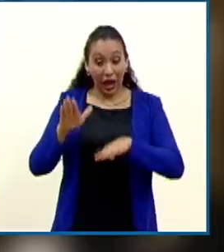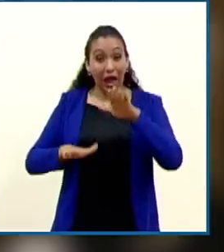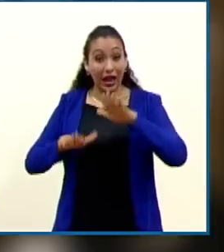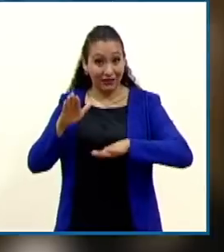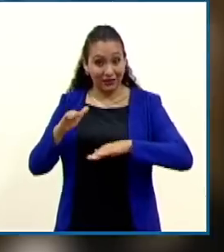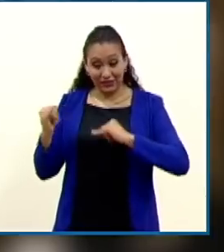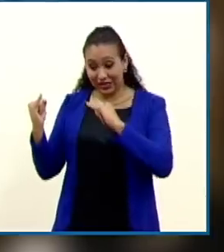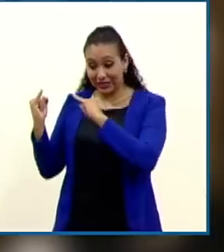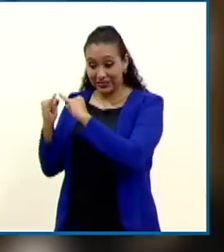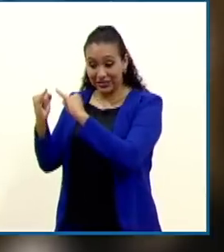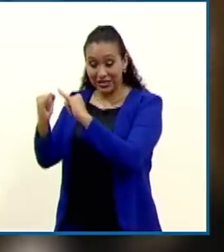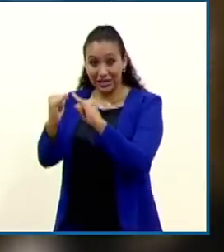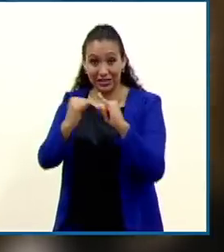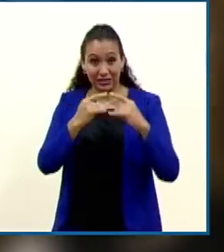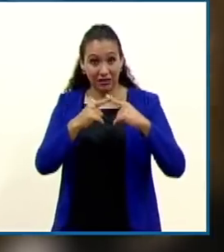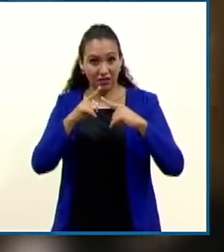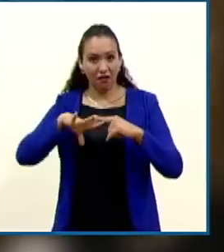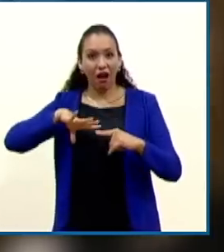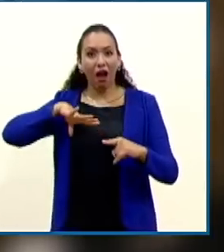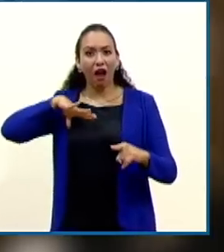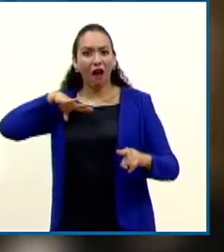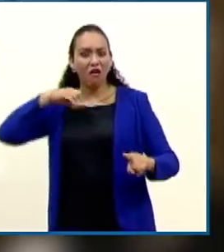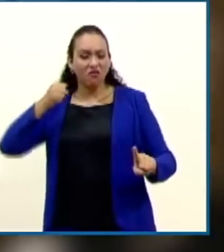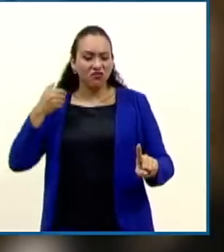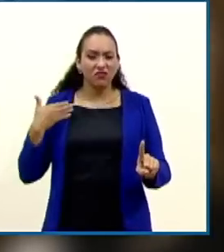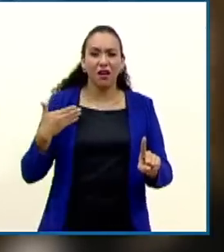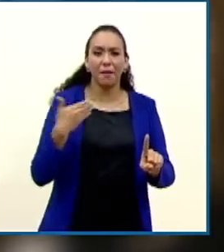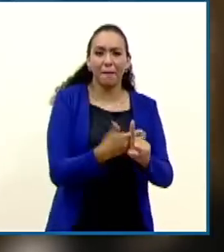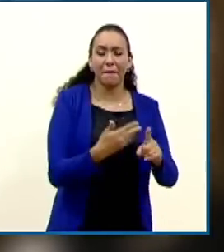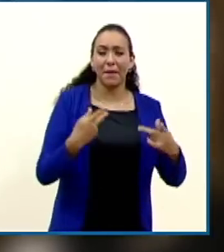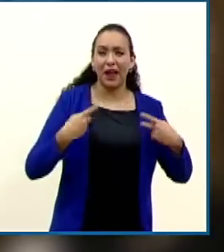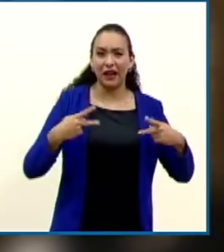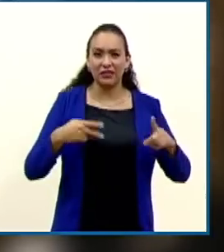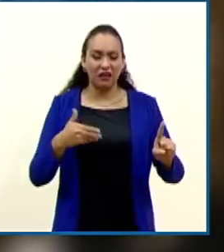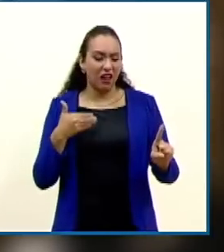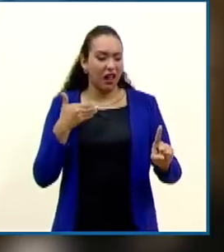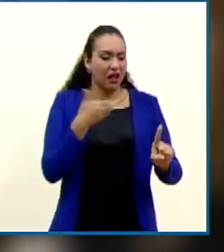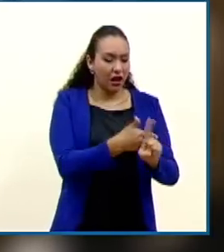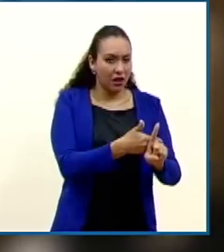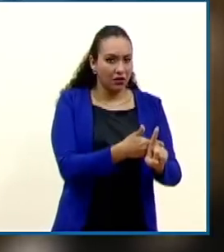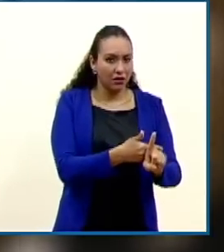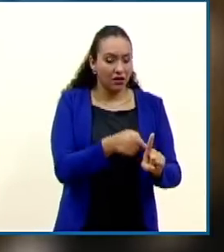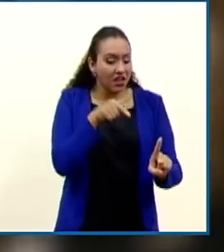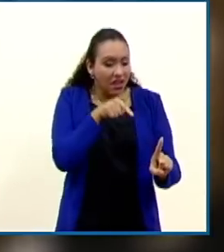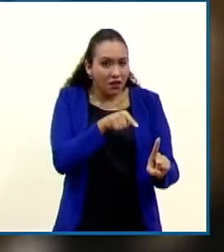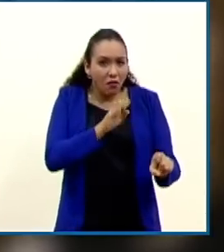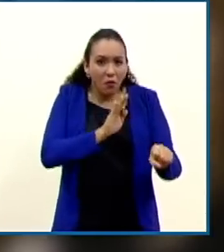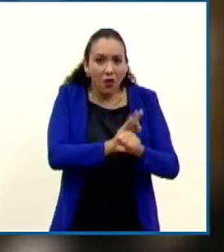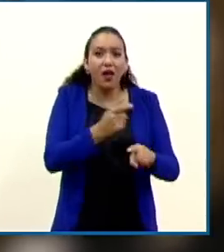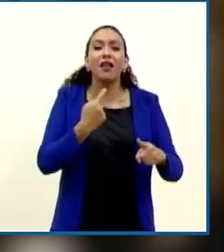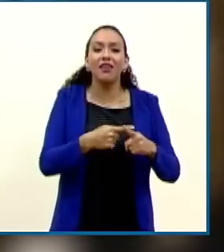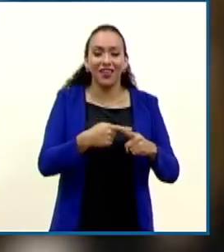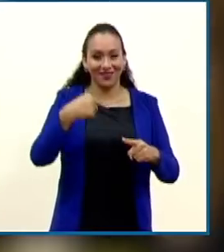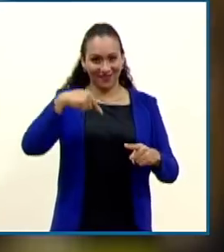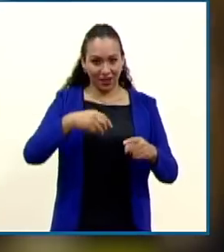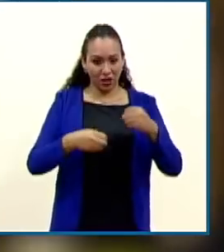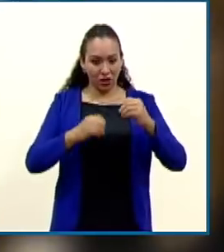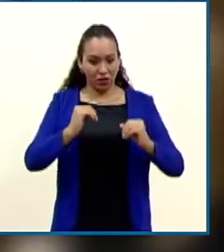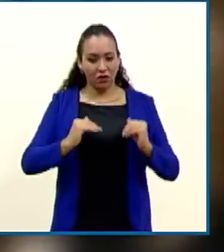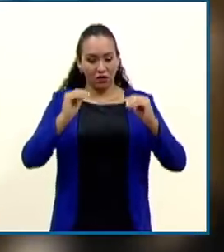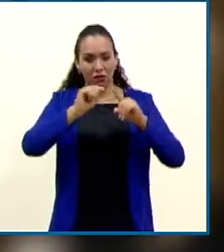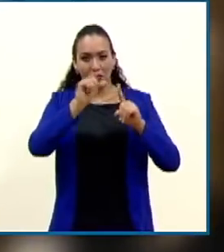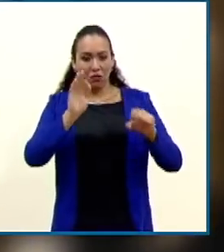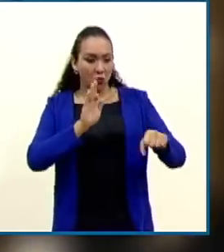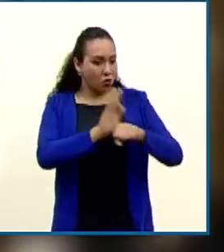tarea, con lo que se constituye como el órgano institucional que hace frente, detiene y corrige la actuación